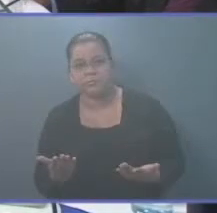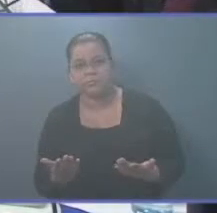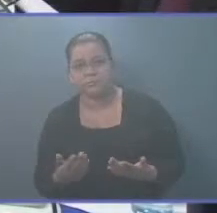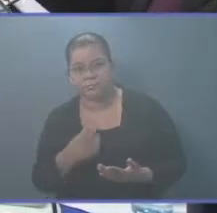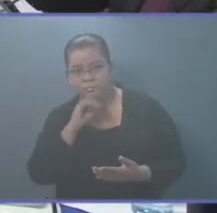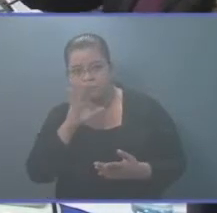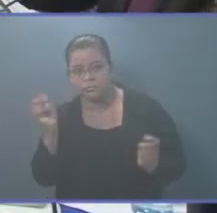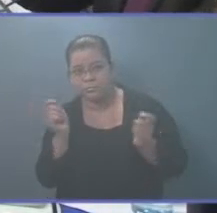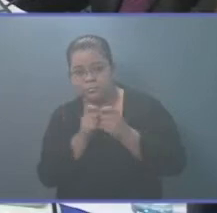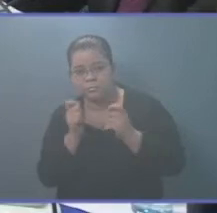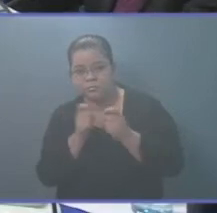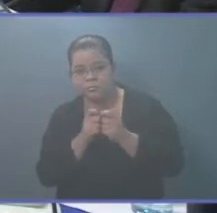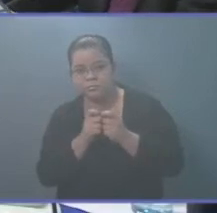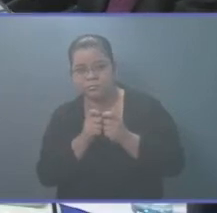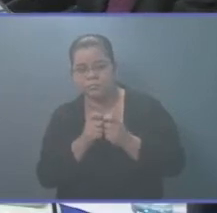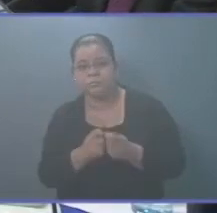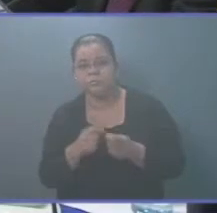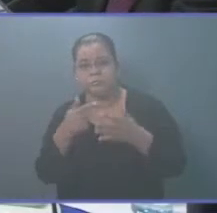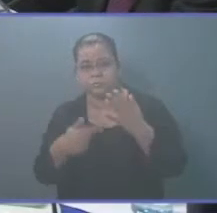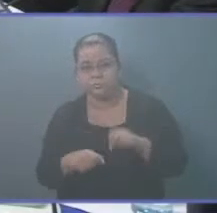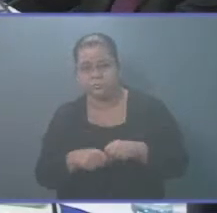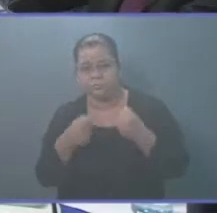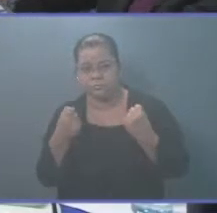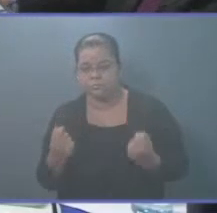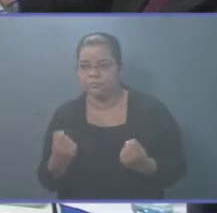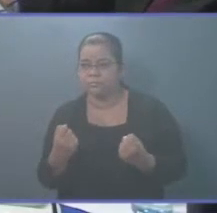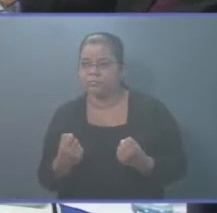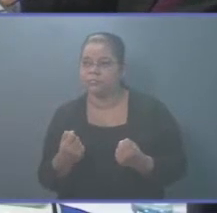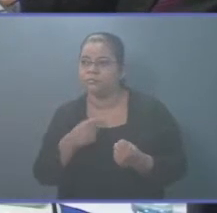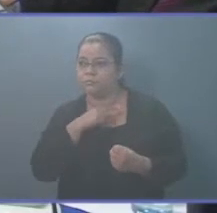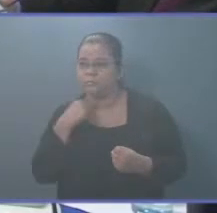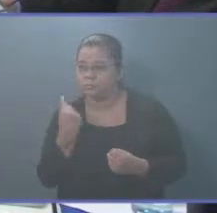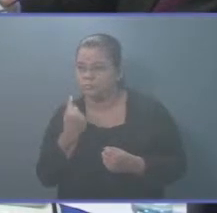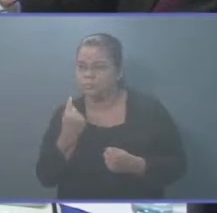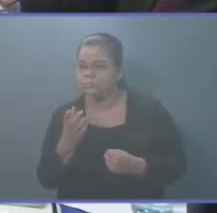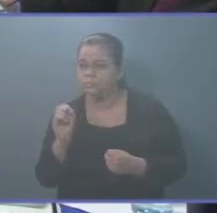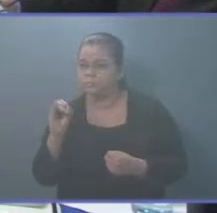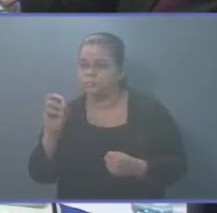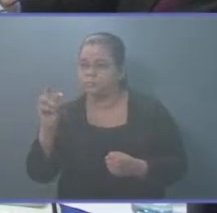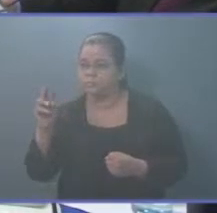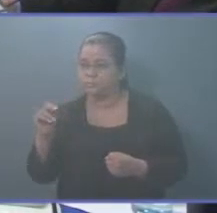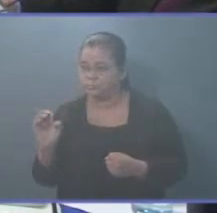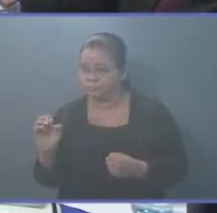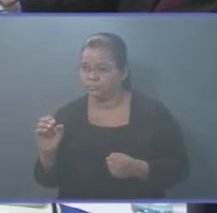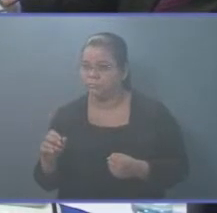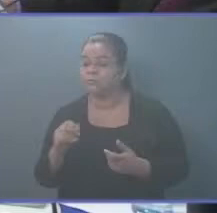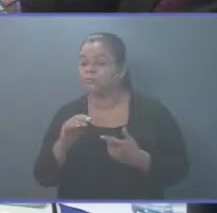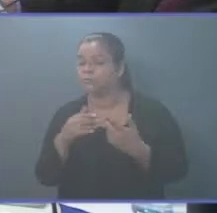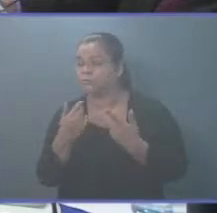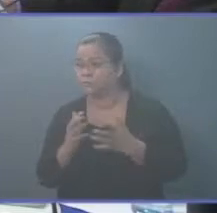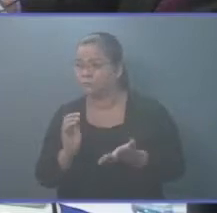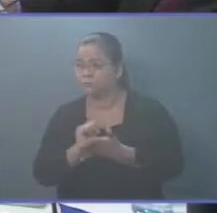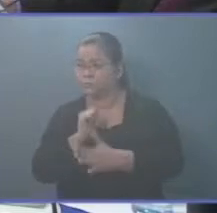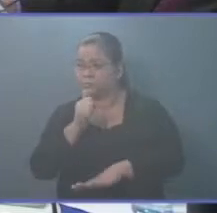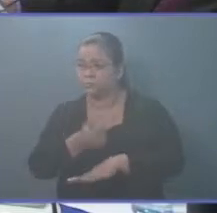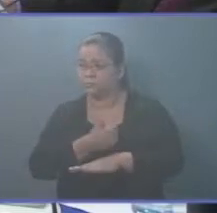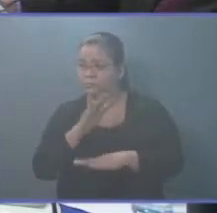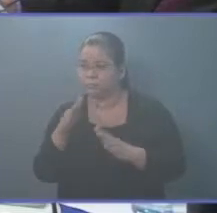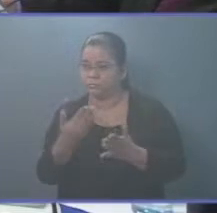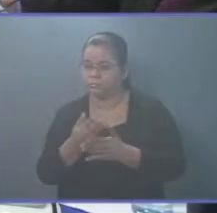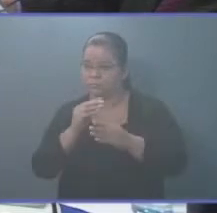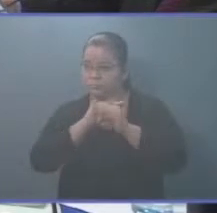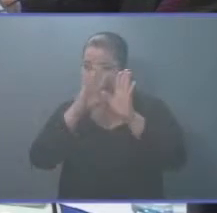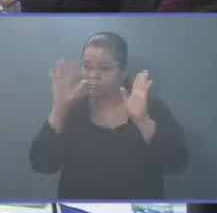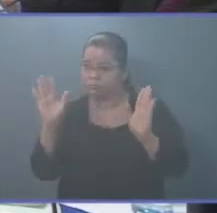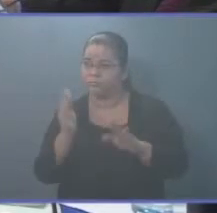refiere específicamente al delito de homicidio simple y agravado, extorsión y secuestro, y los define con súper claridad.